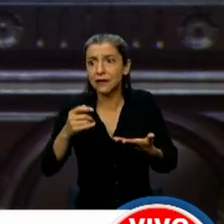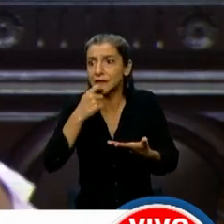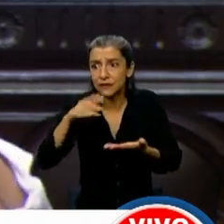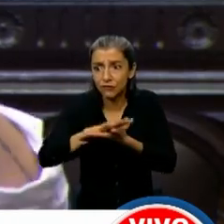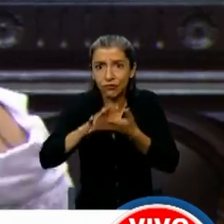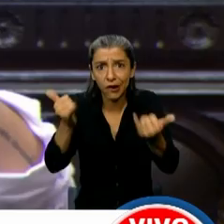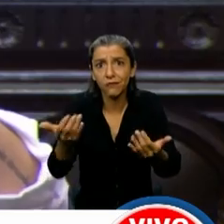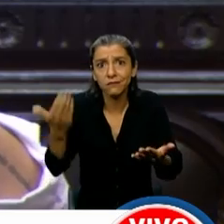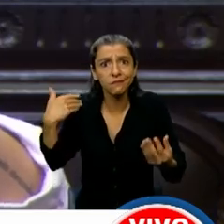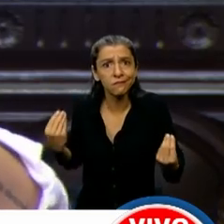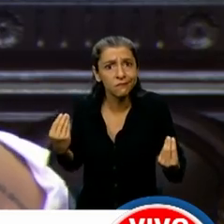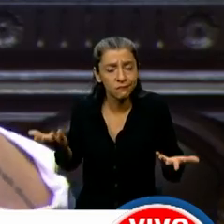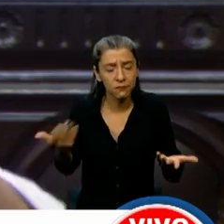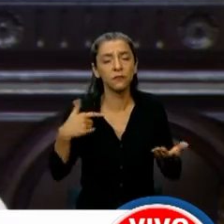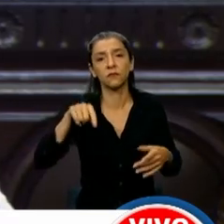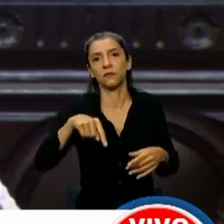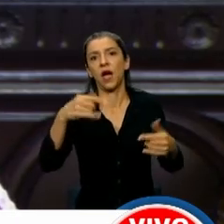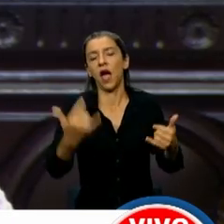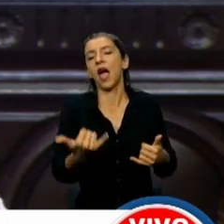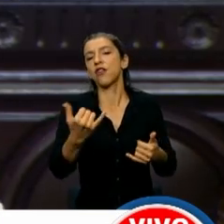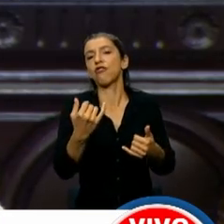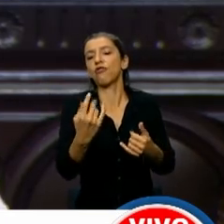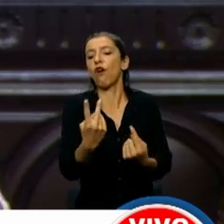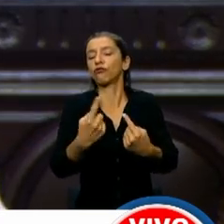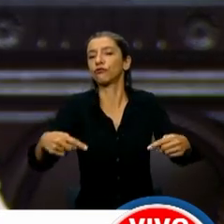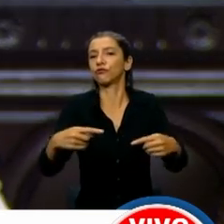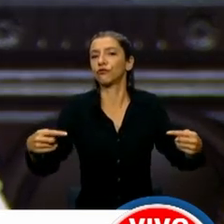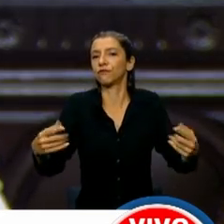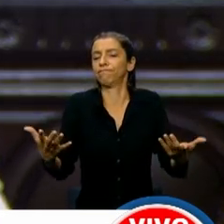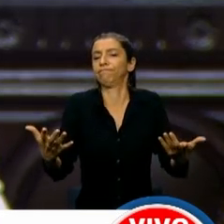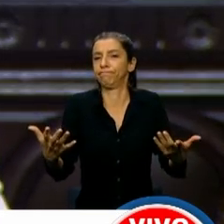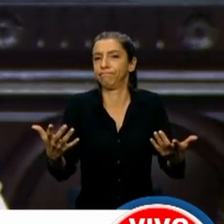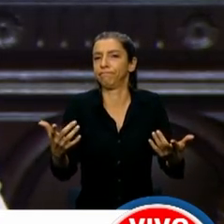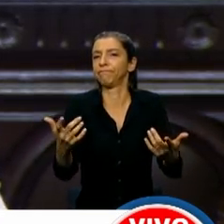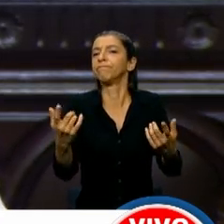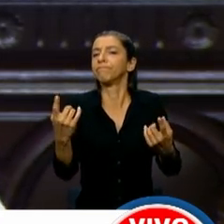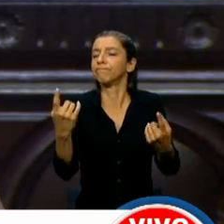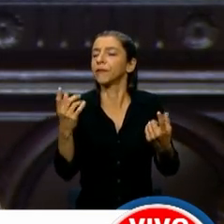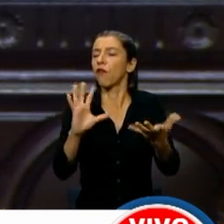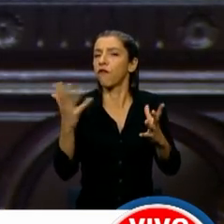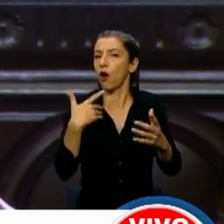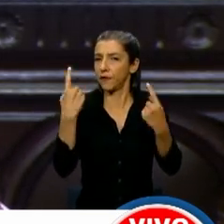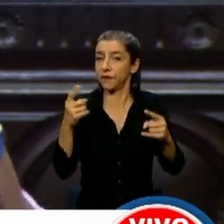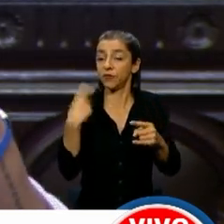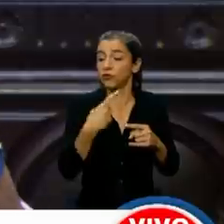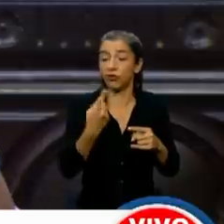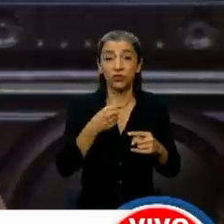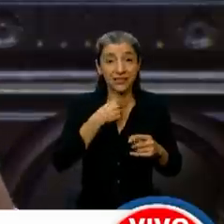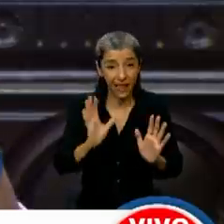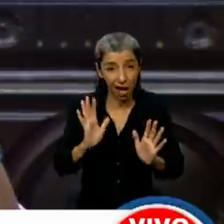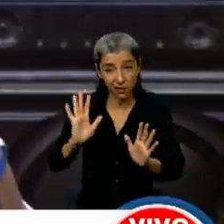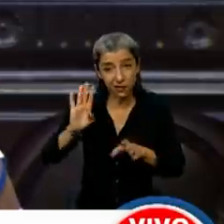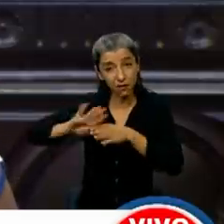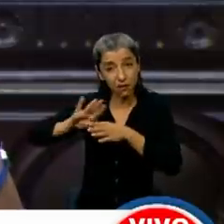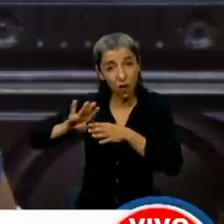tenemos dos cosas distintas por un lado que queremos tomar la decisión de endeudar y cómo se cómo se dice hipotecarla